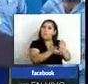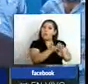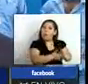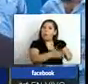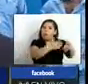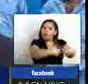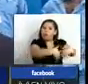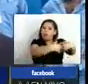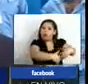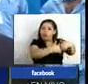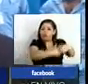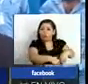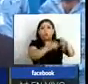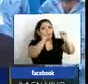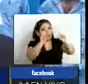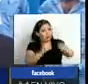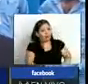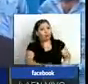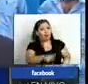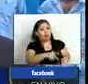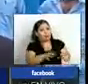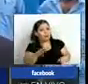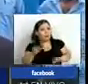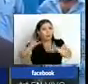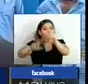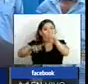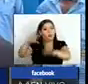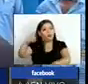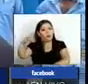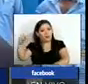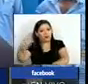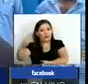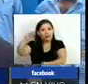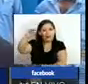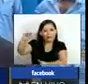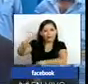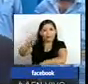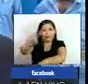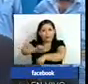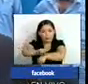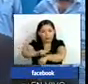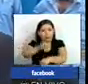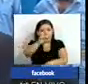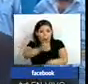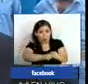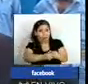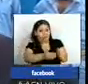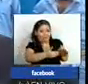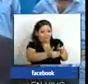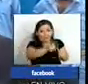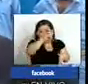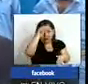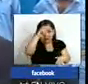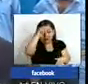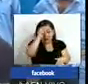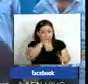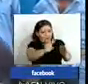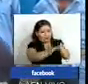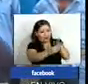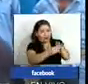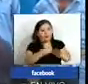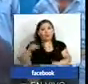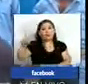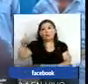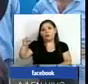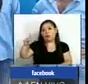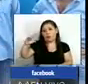estamos sacando, por lo que el pozo puede dar hasta 800 galones por minuto. El día de ahora queda funcionando solo para la colonia Las Delicias, pero la